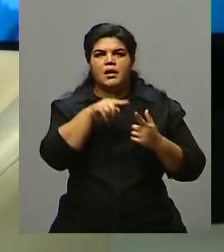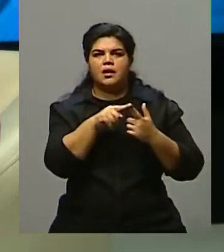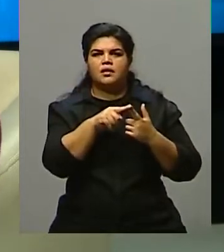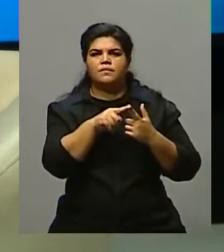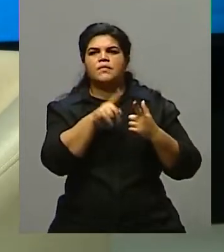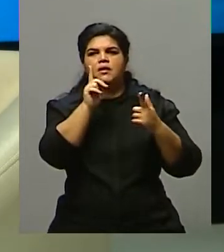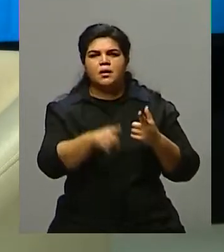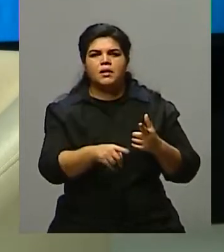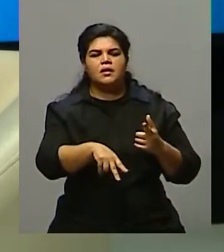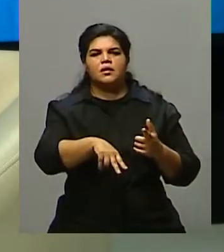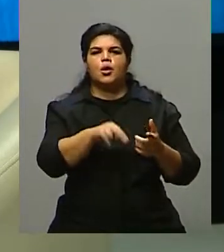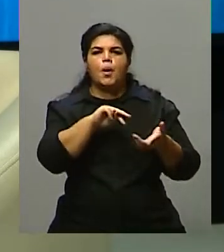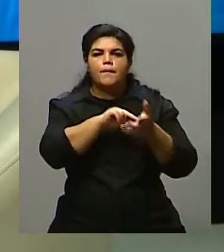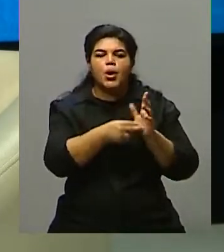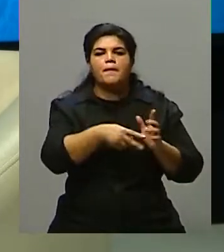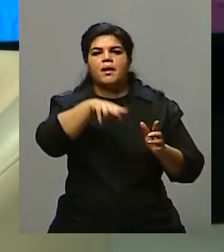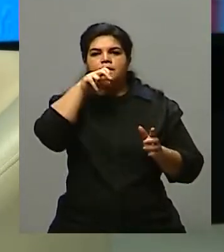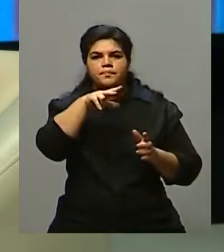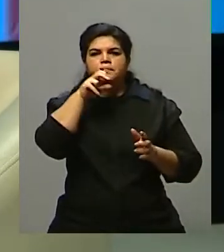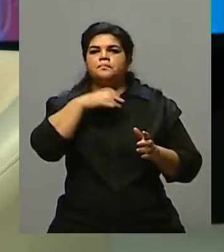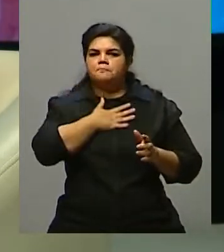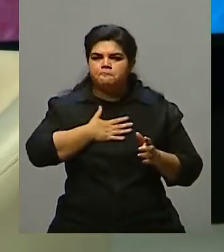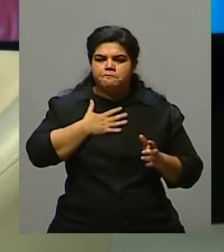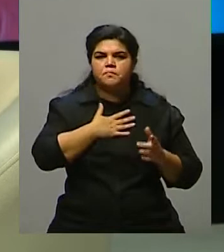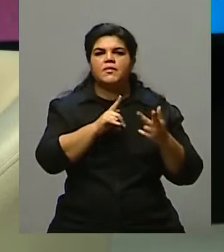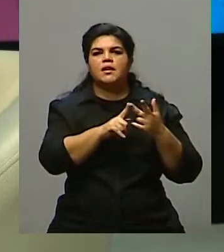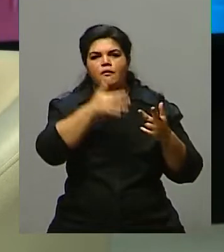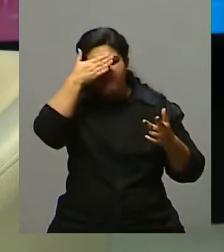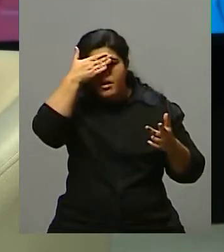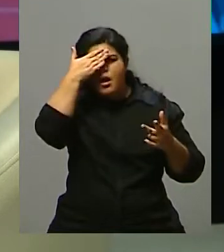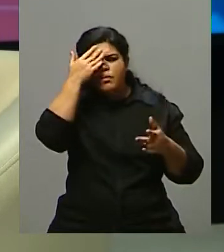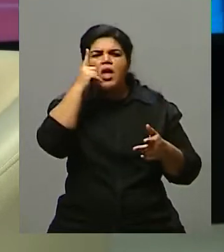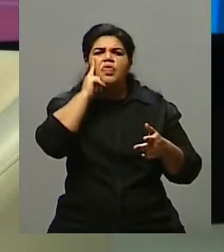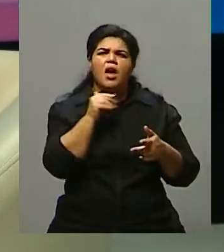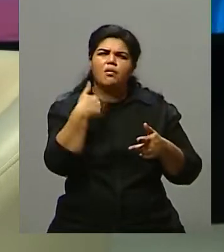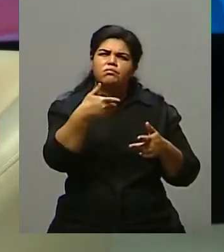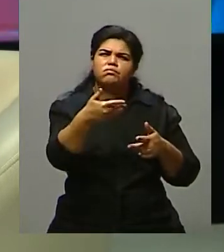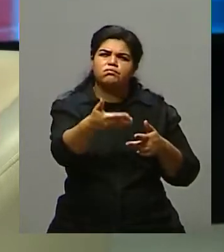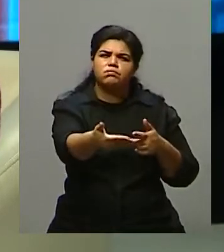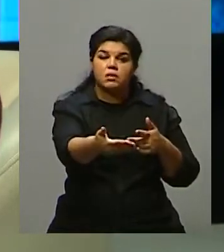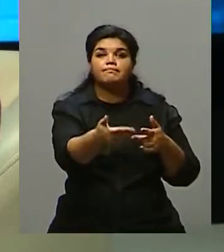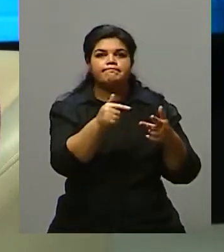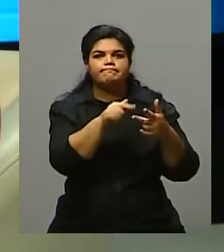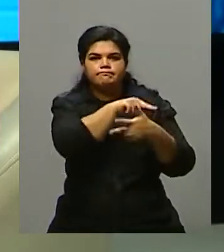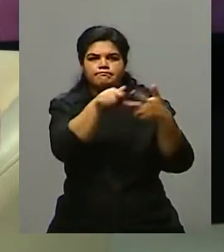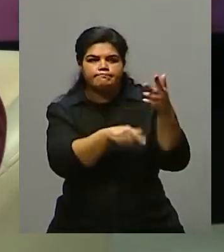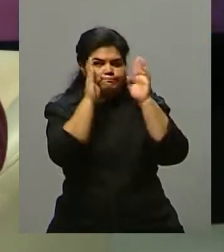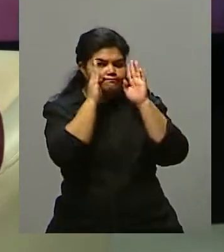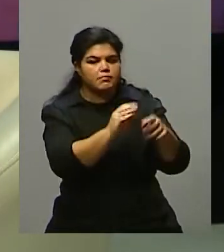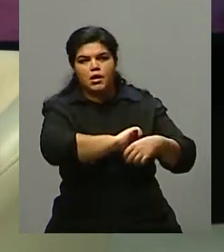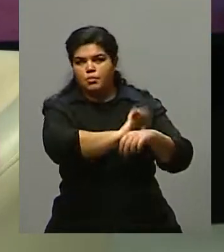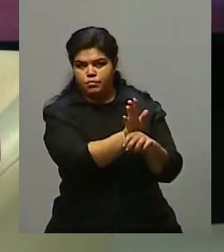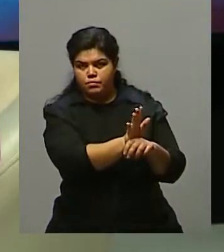de disnea, ¿sí? La persistencia de la fiebre después de tantos días. Pero bueno, esa fue una diferencia clínica